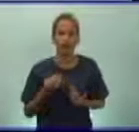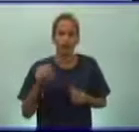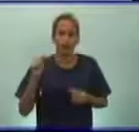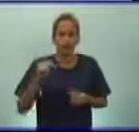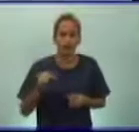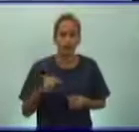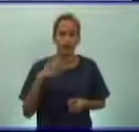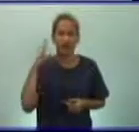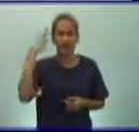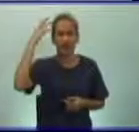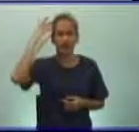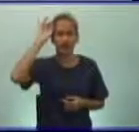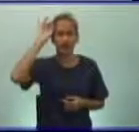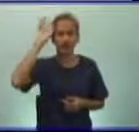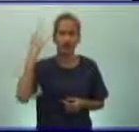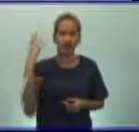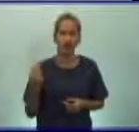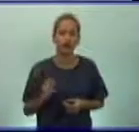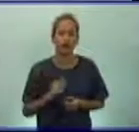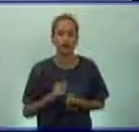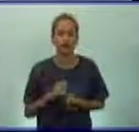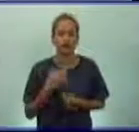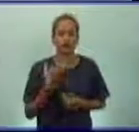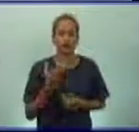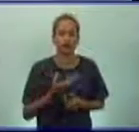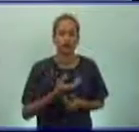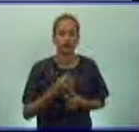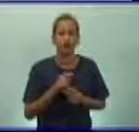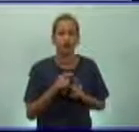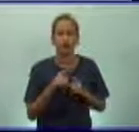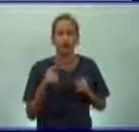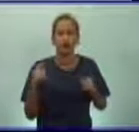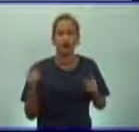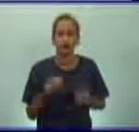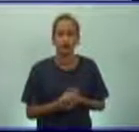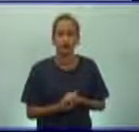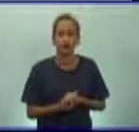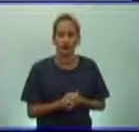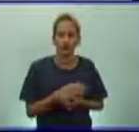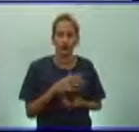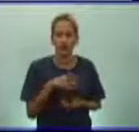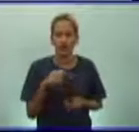respuesta. ¿Por qué se dice, tal parece como si estuviera aquí?